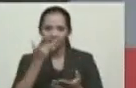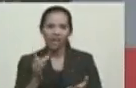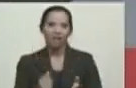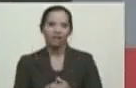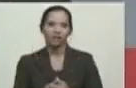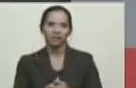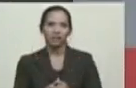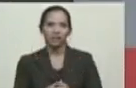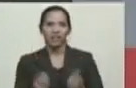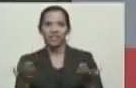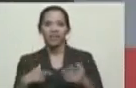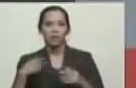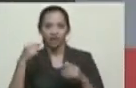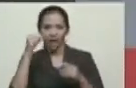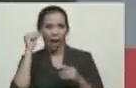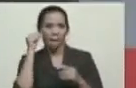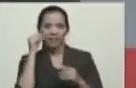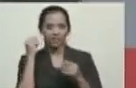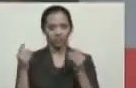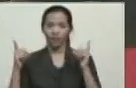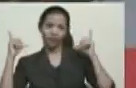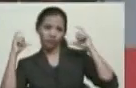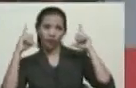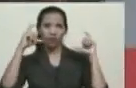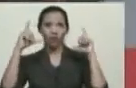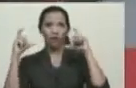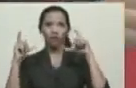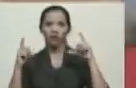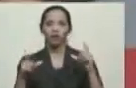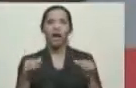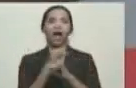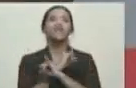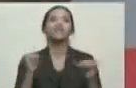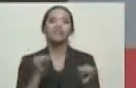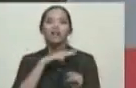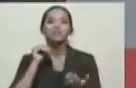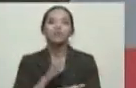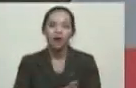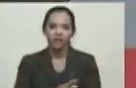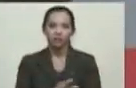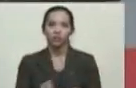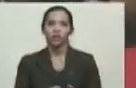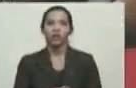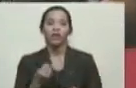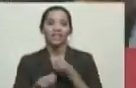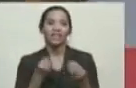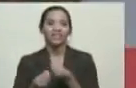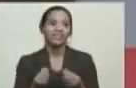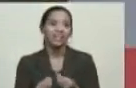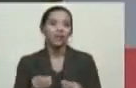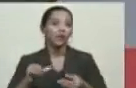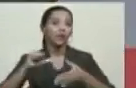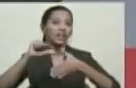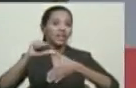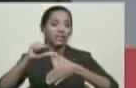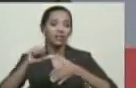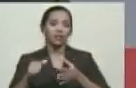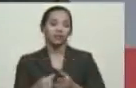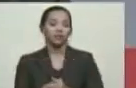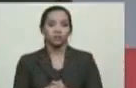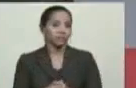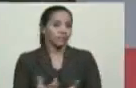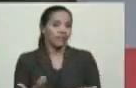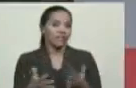a sacarse la foto, como la Segunda Guerra Mundial, en la Primera Guerra Mundial, cuando los que ponían los muertos eran los inmigrantes que vivían en Estados Unidos, por un green card o lo que